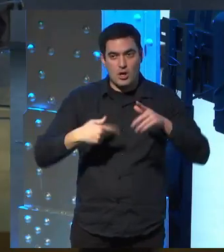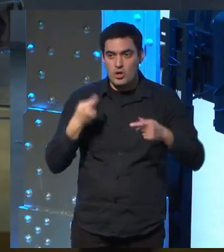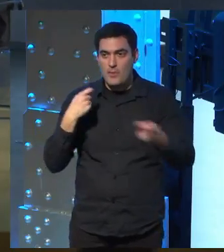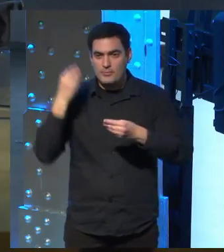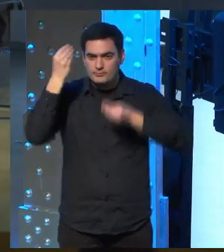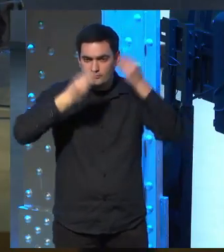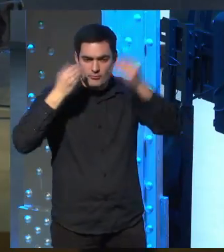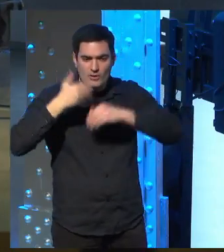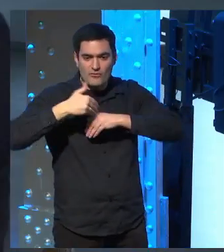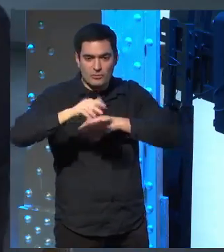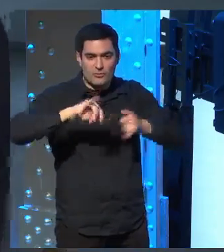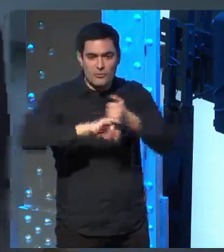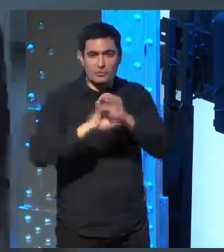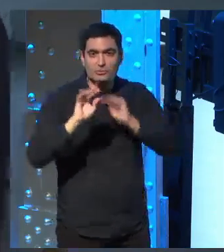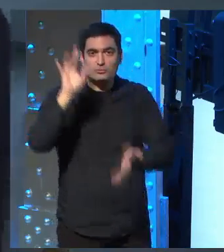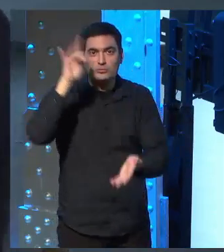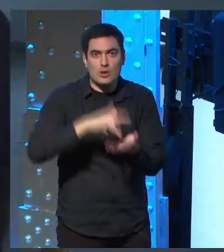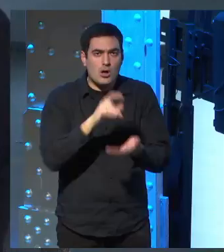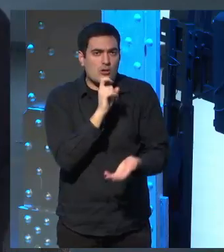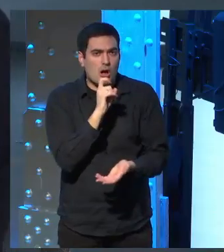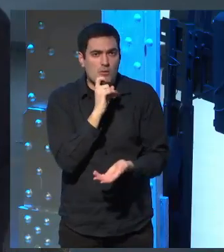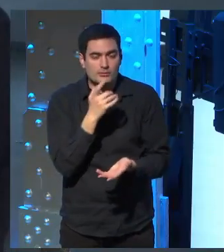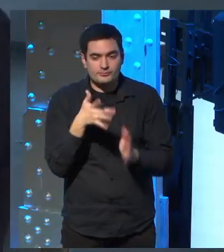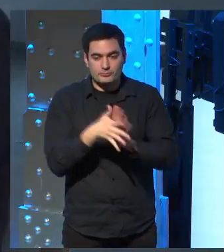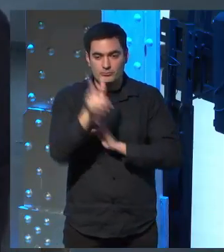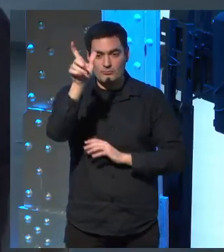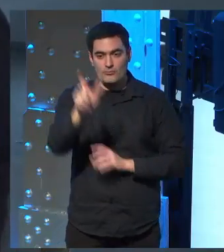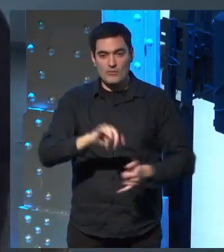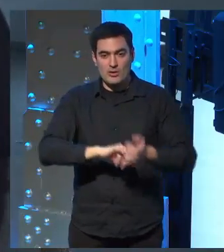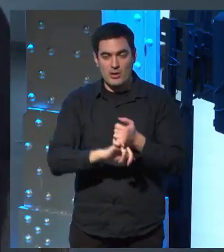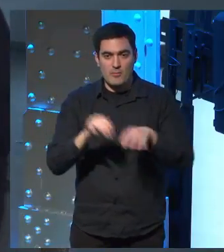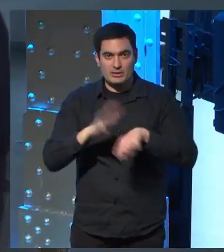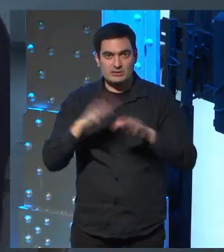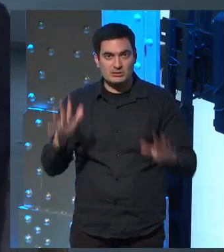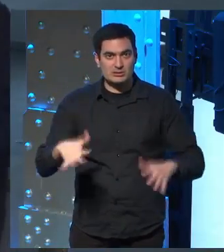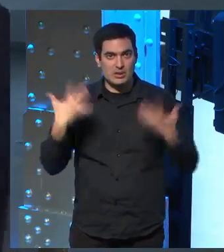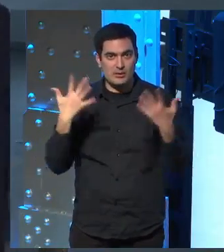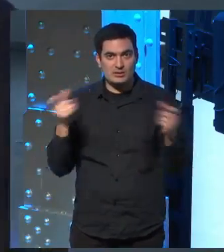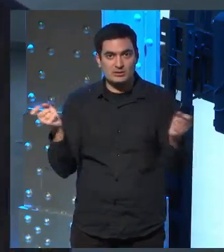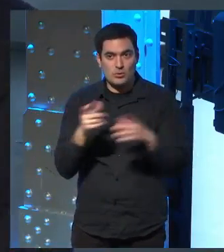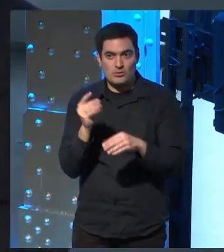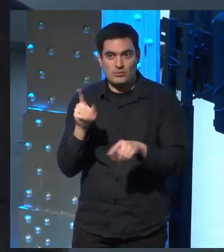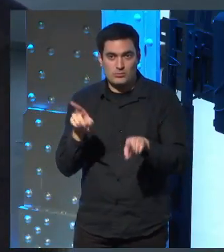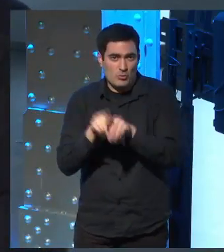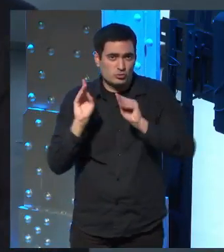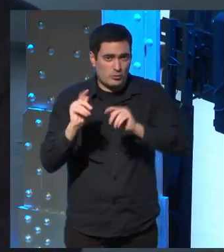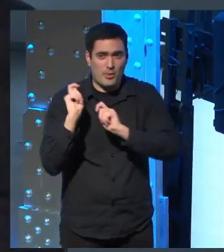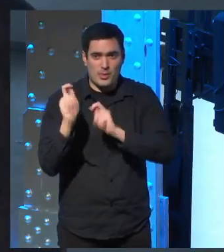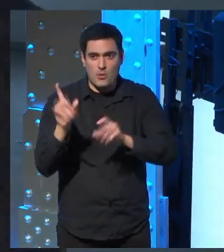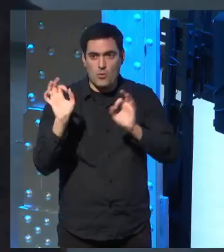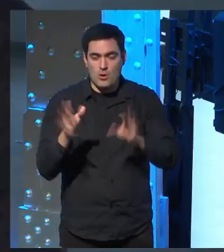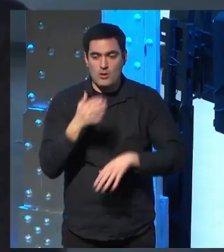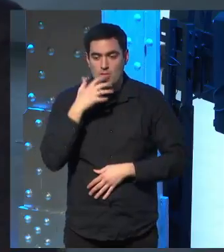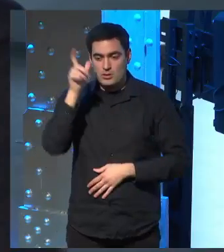de pensar en el futuro de su mujer y decir, oye, esto puede ser para ella una especie de salvoconducto, un seguro de vida que lo pueda tocar, ¿no? Aunque finalmente ella